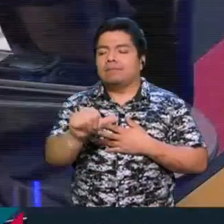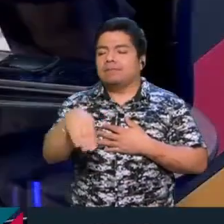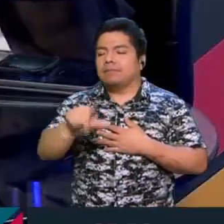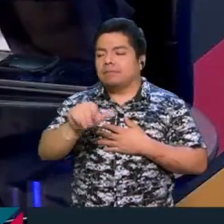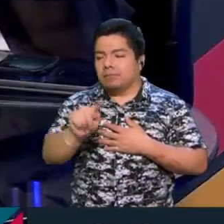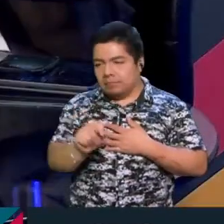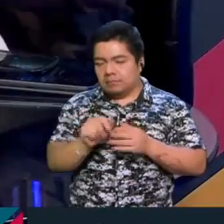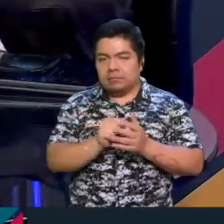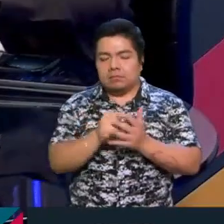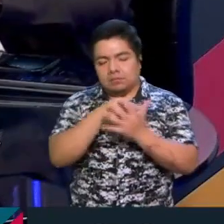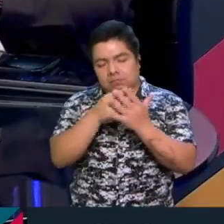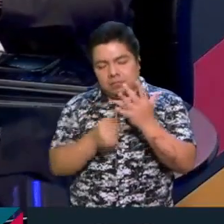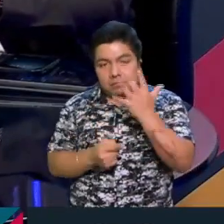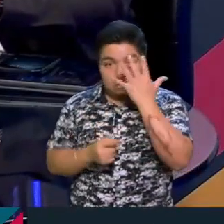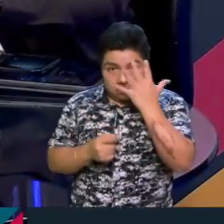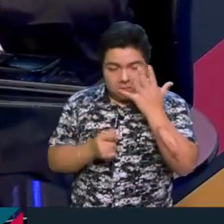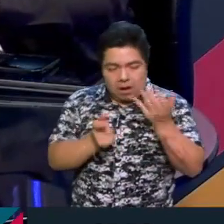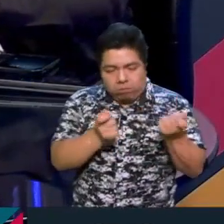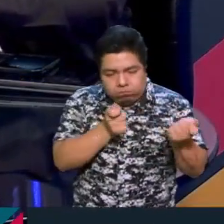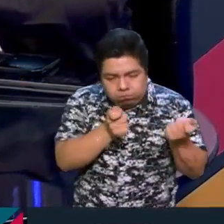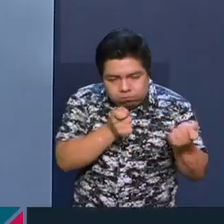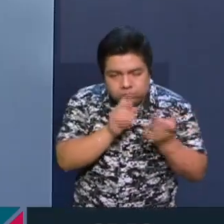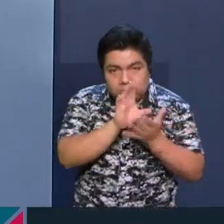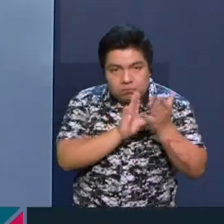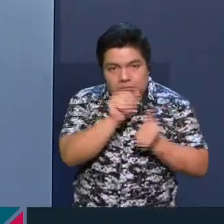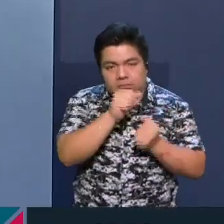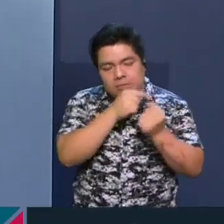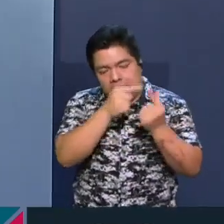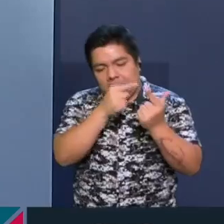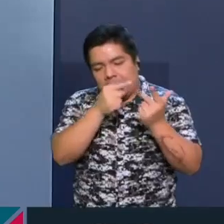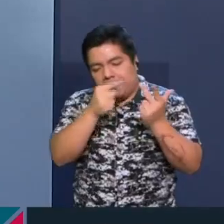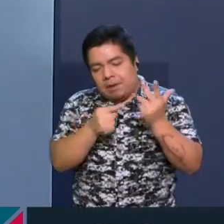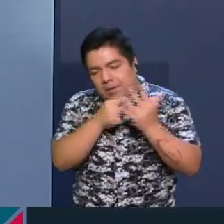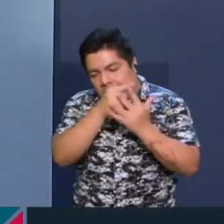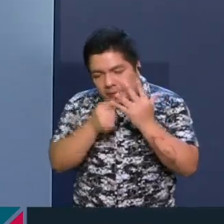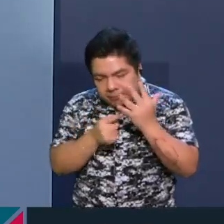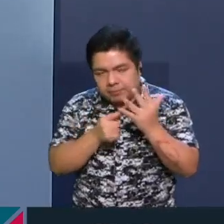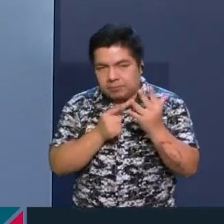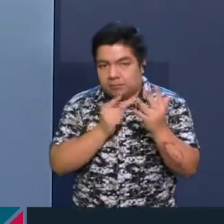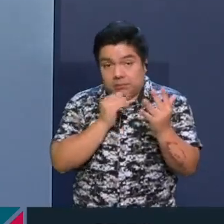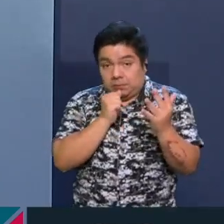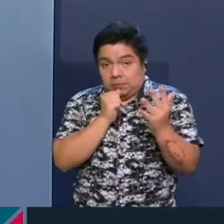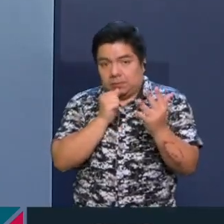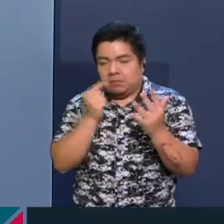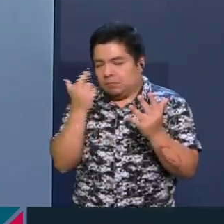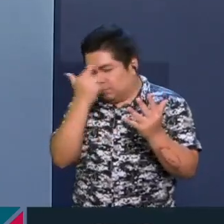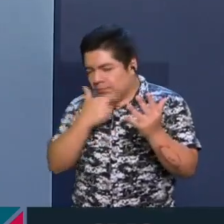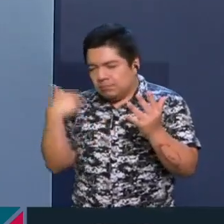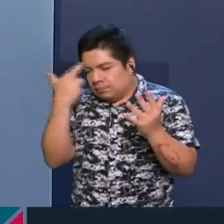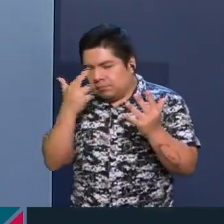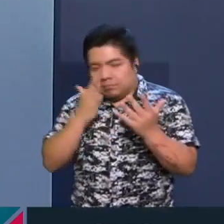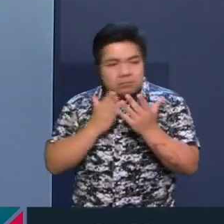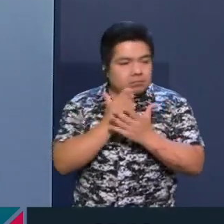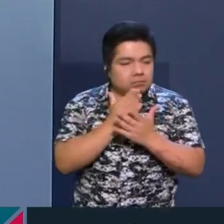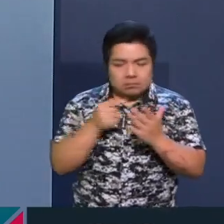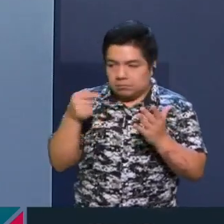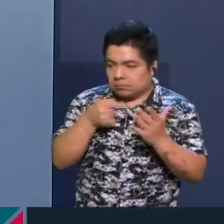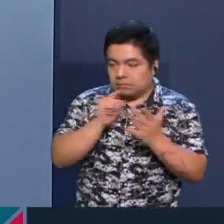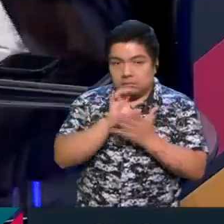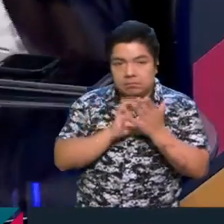a pesar de estos 5 mecanismos de control constitucional que nos enunciabas ahorita, que dicen que no pueden revisar el